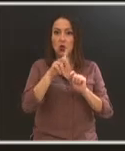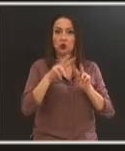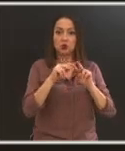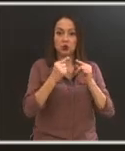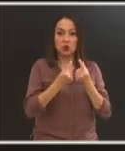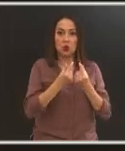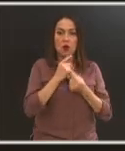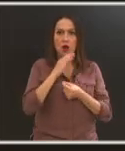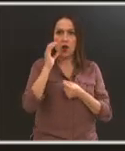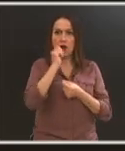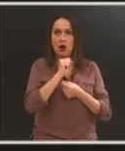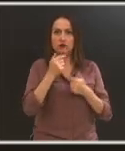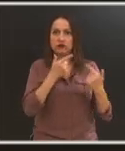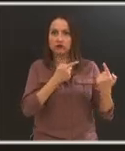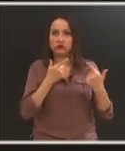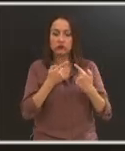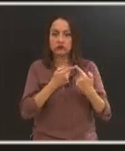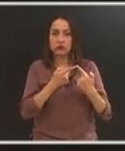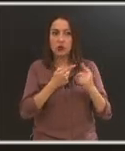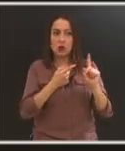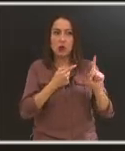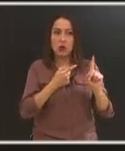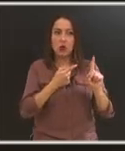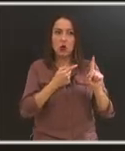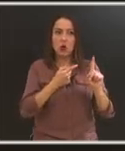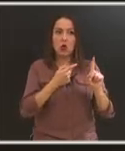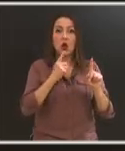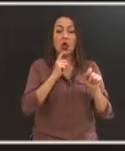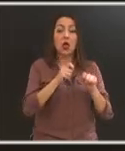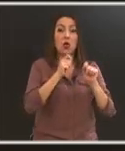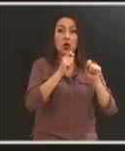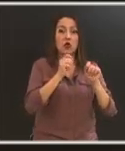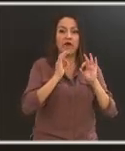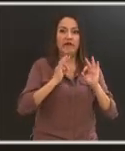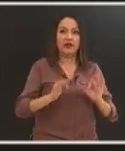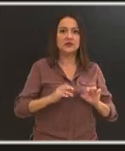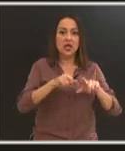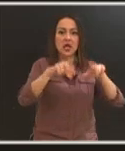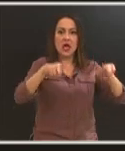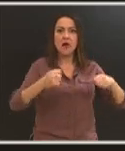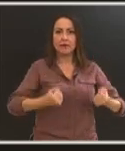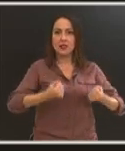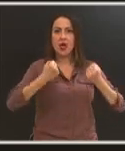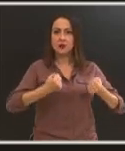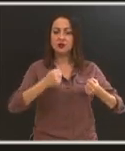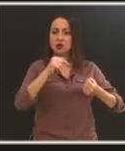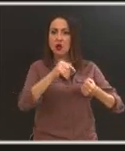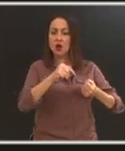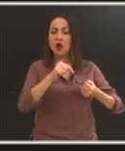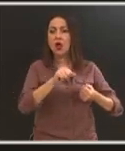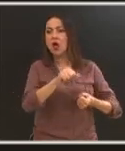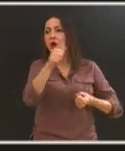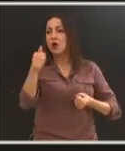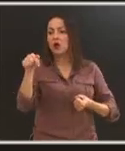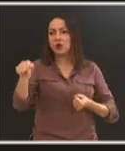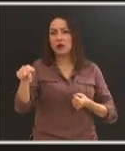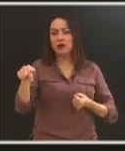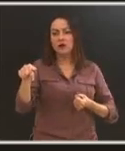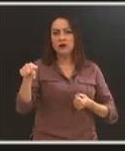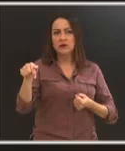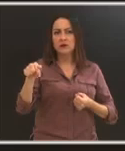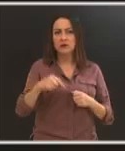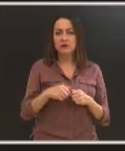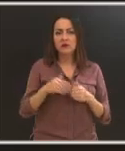se dieron cuenta de la balacera, uno que estaba en educación física en el gimnasio de este centro educativo y otro que estaba